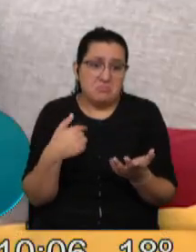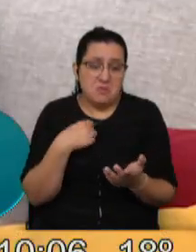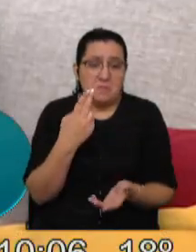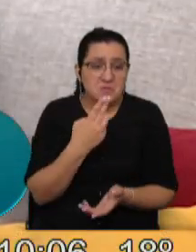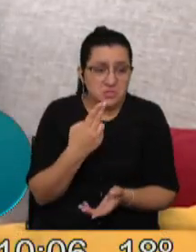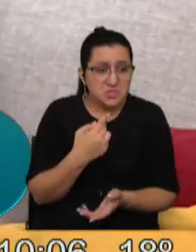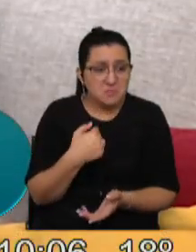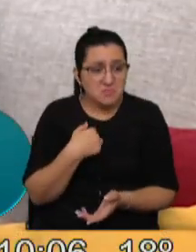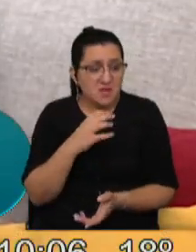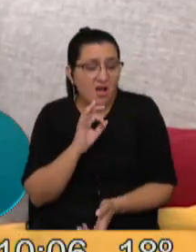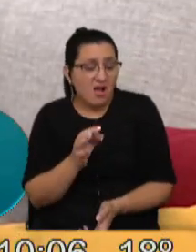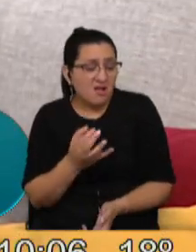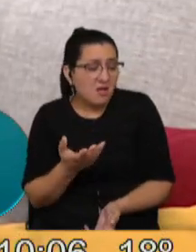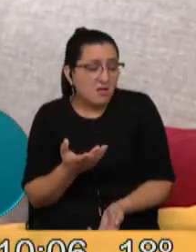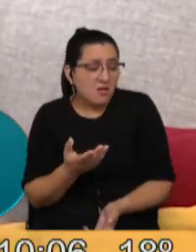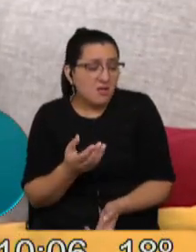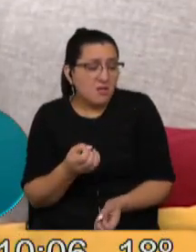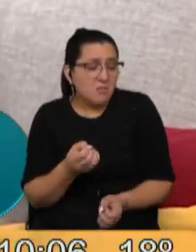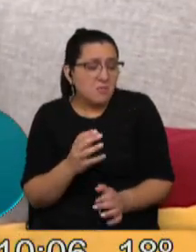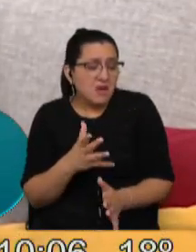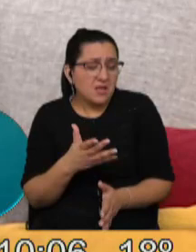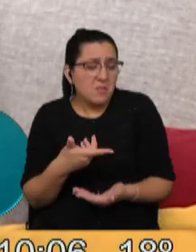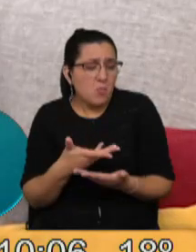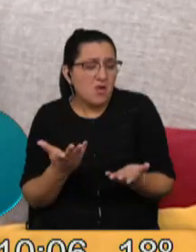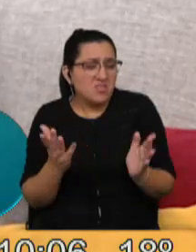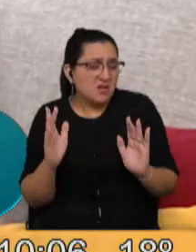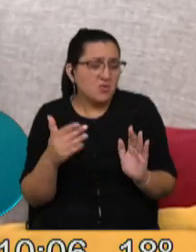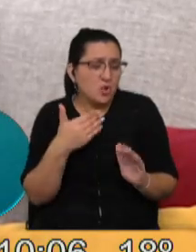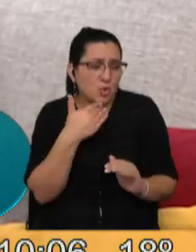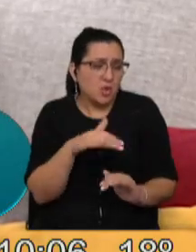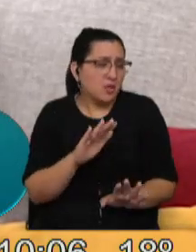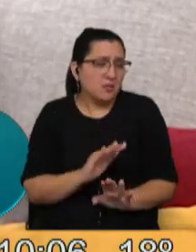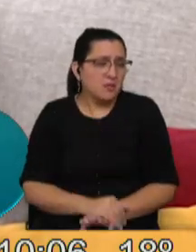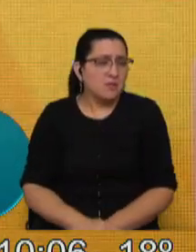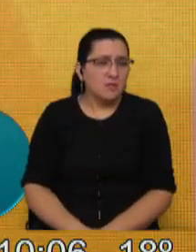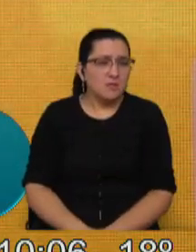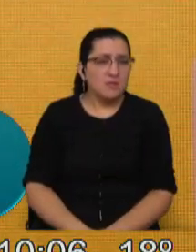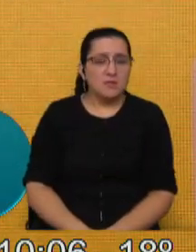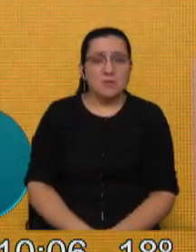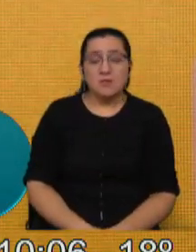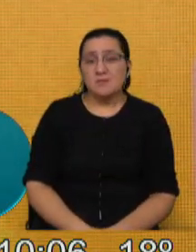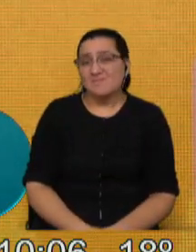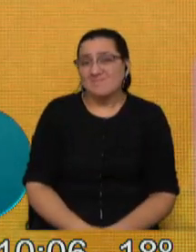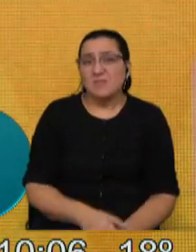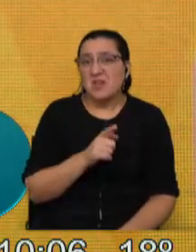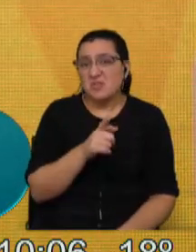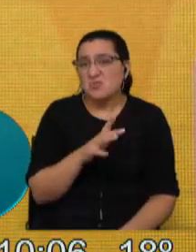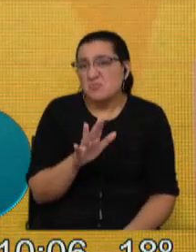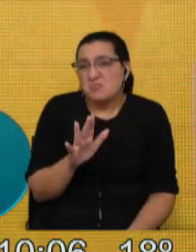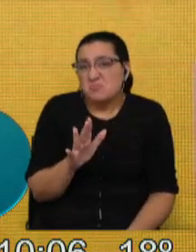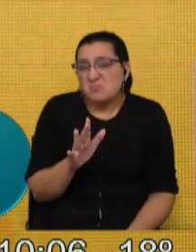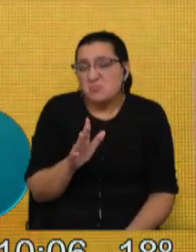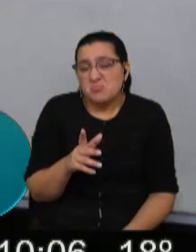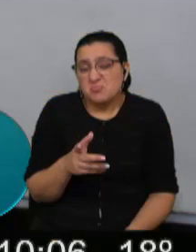pichí, pero no. Y él me hace esto que es horrible. Sí, porque además tenemos que entender que. Van a entender ciertas cosas que para ellos también son